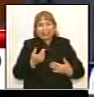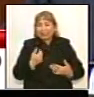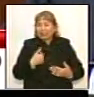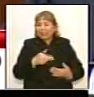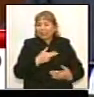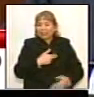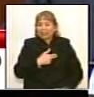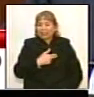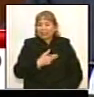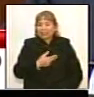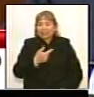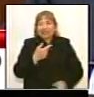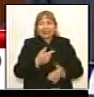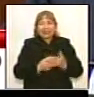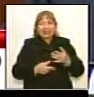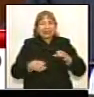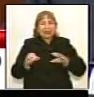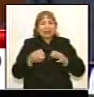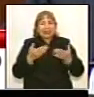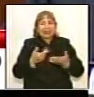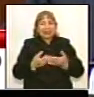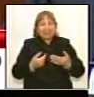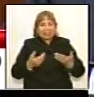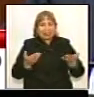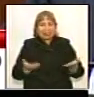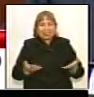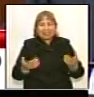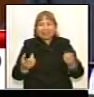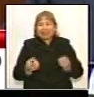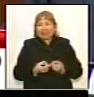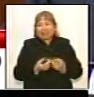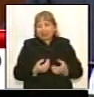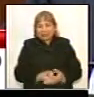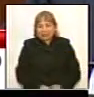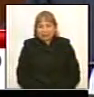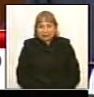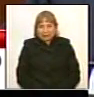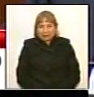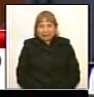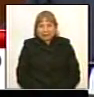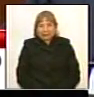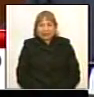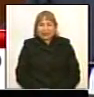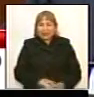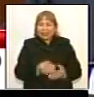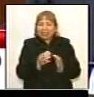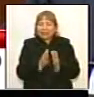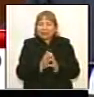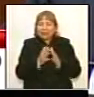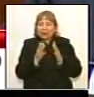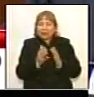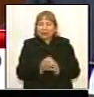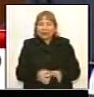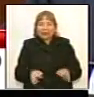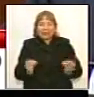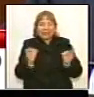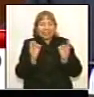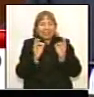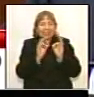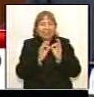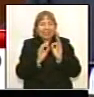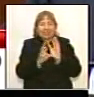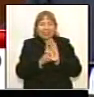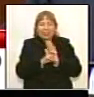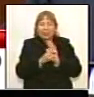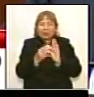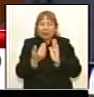Nosotros, ¿qué estamos planteando desde la bancada del Frente Amplio? Que es muy importante que esa ley, si se quiere crear un nuevo